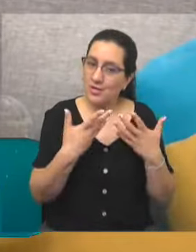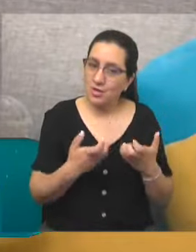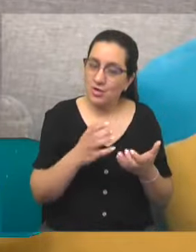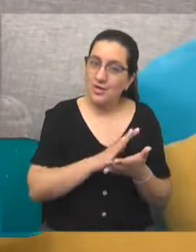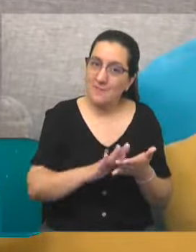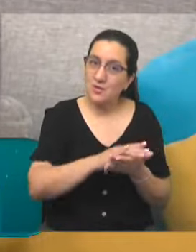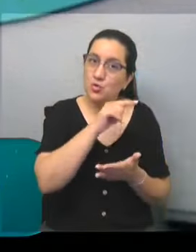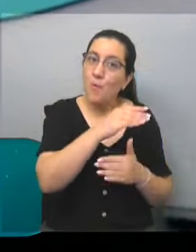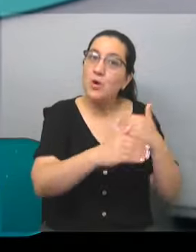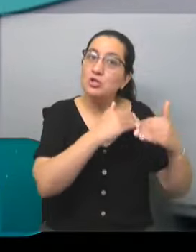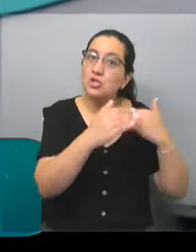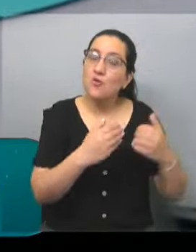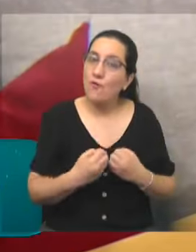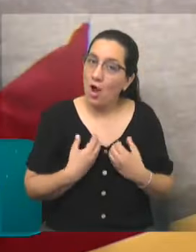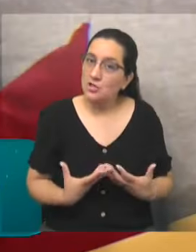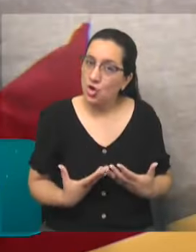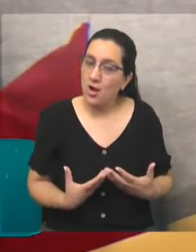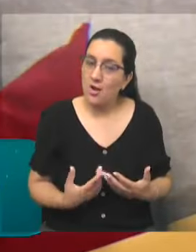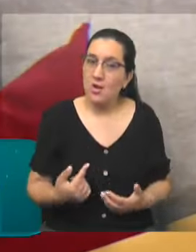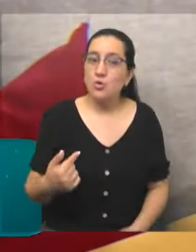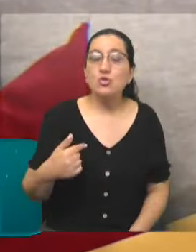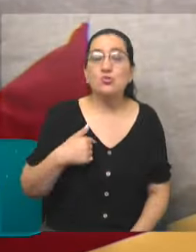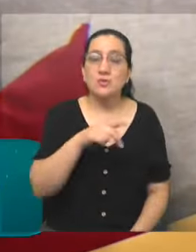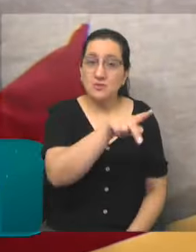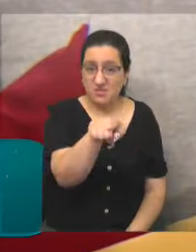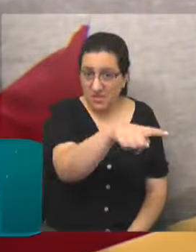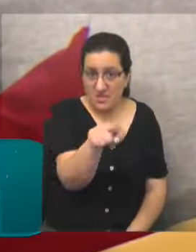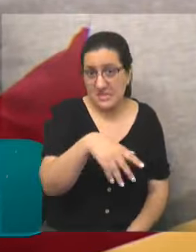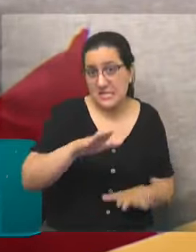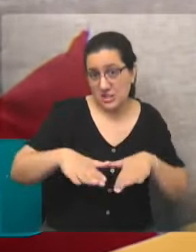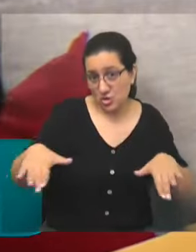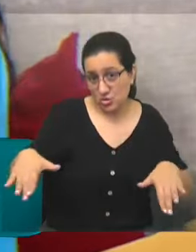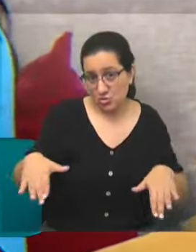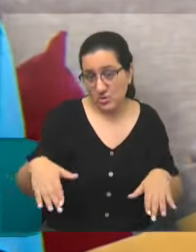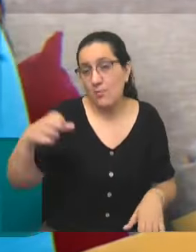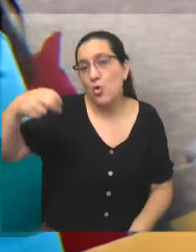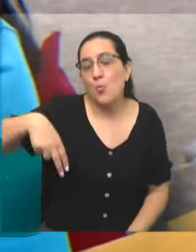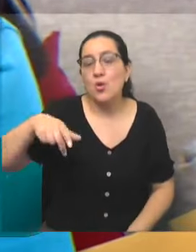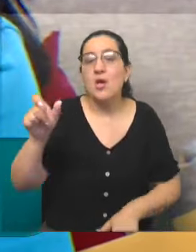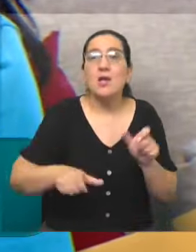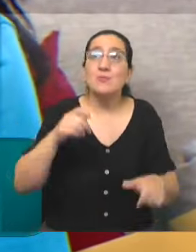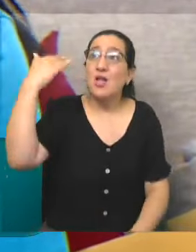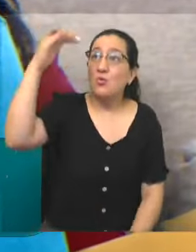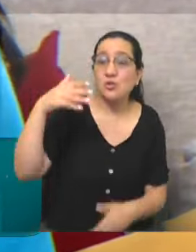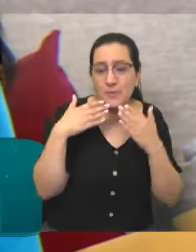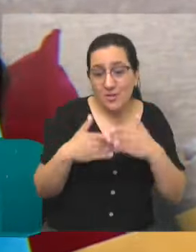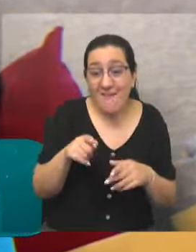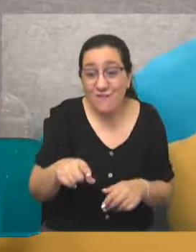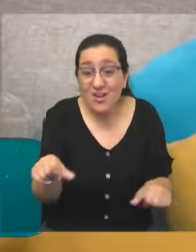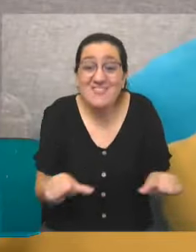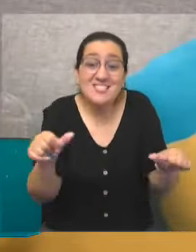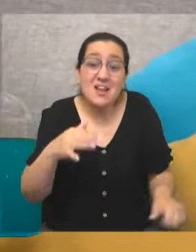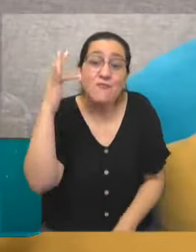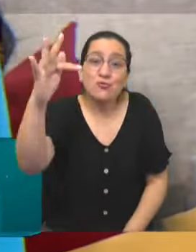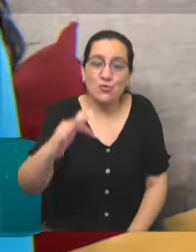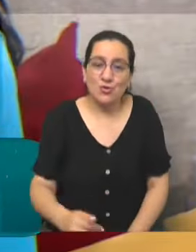tu proceso vocacional. No, pero cuando nosotros éramos chicos, bueno. Fito, ustedes son más jóvenes, cuando nosotros éramos chicos, no, era bastante común que la gente grande te preguntara, ¿qué vas a hacer cuando seas